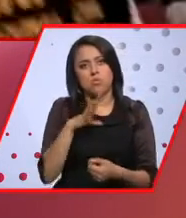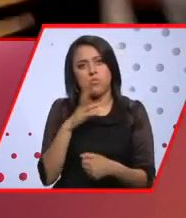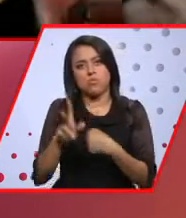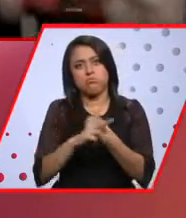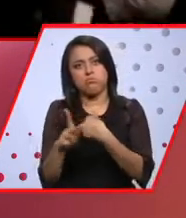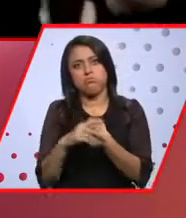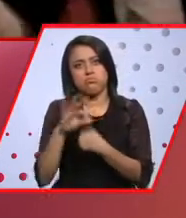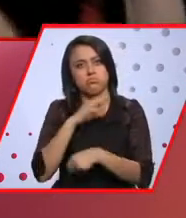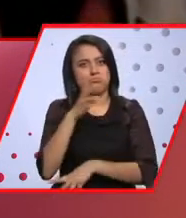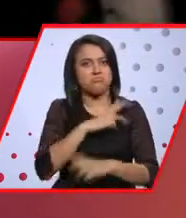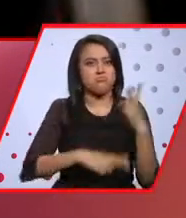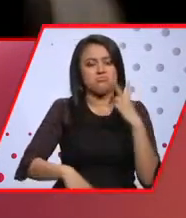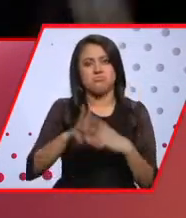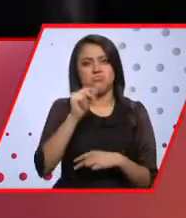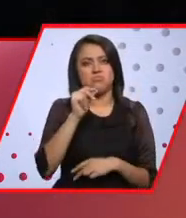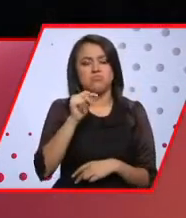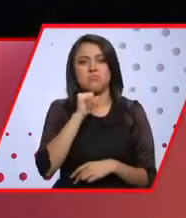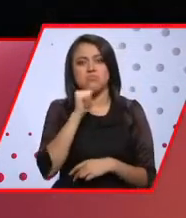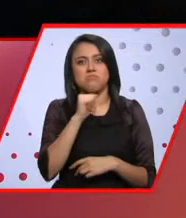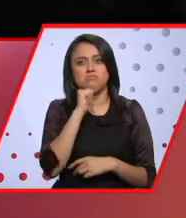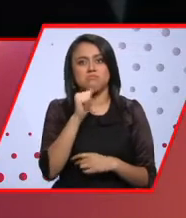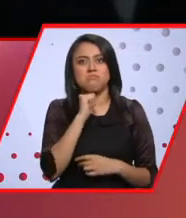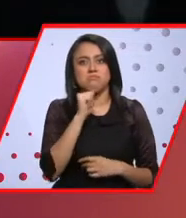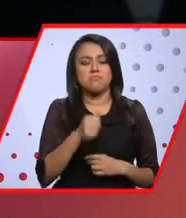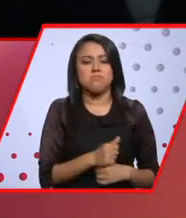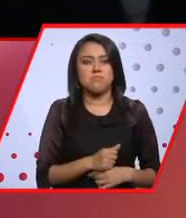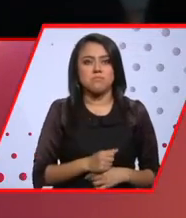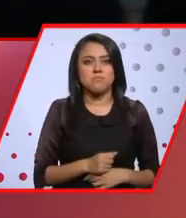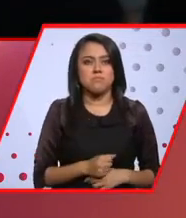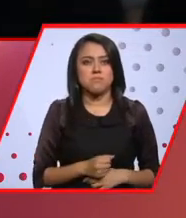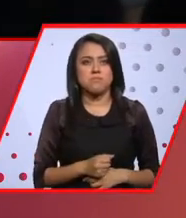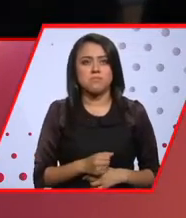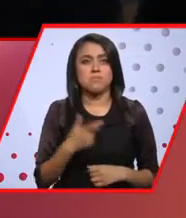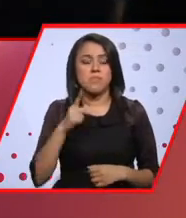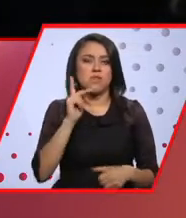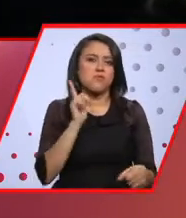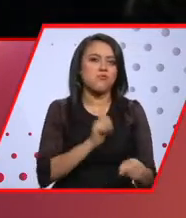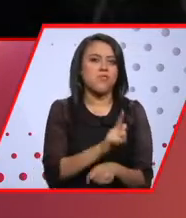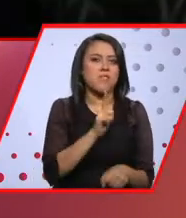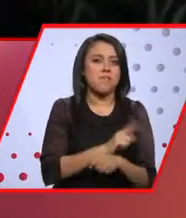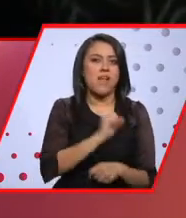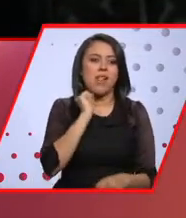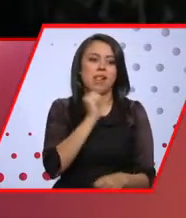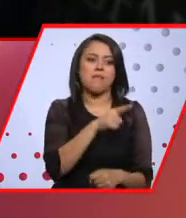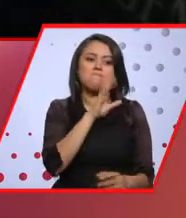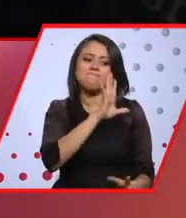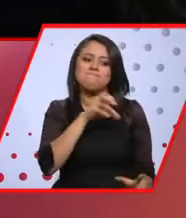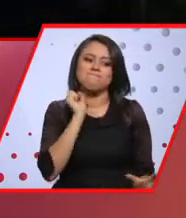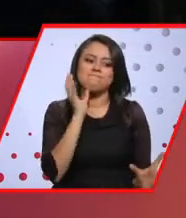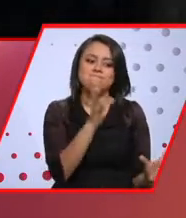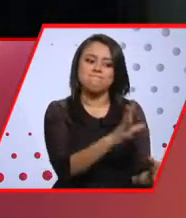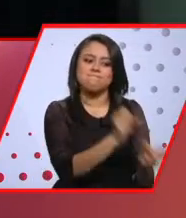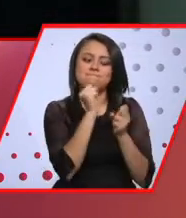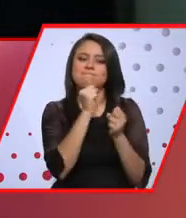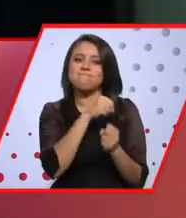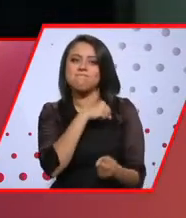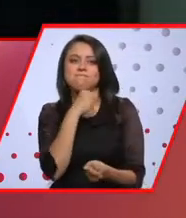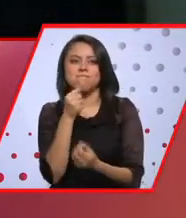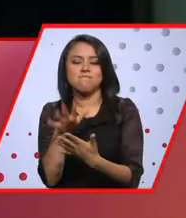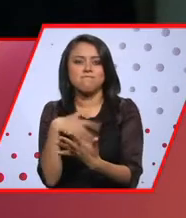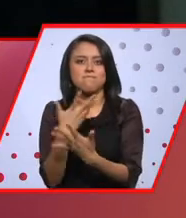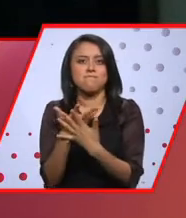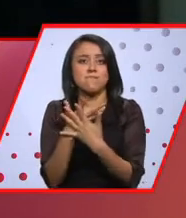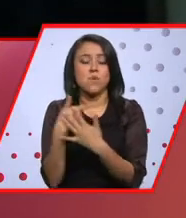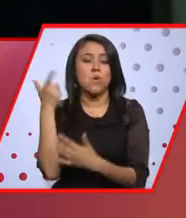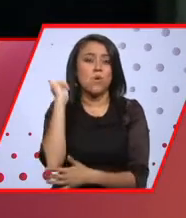evitar la extradición. Pero nada, que los guatemaltecos lo pescaron. Bueno, estaremos muy pendientes y ojalá que tenga todavía